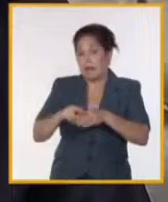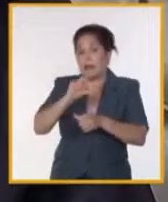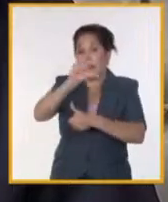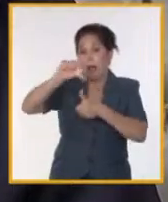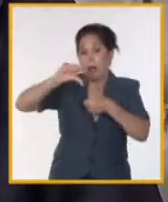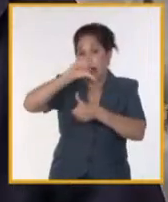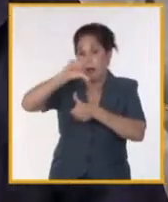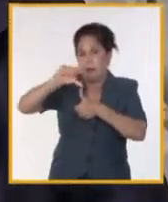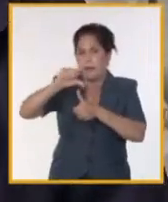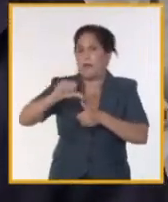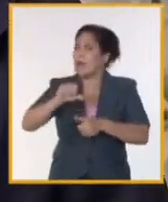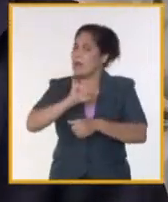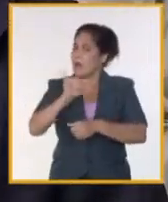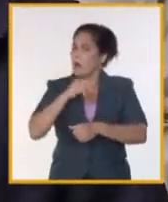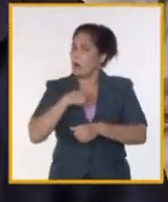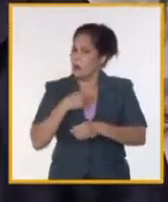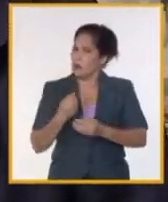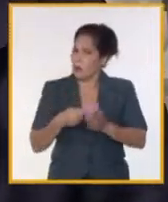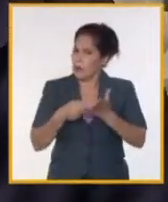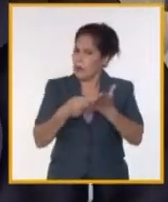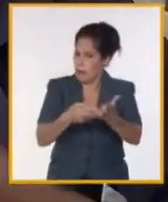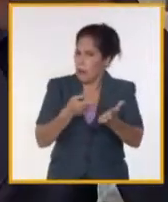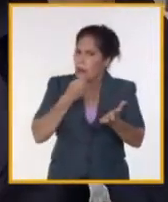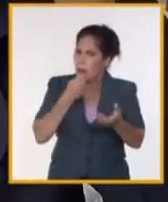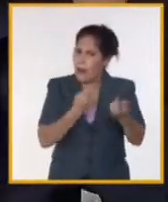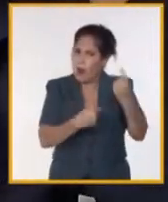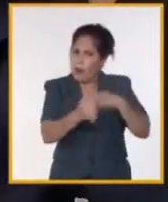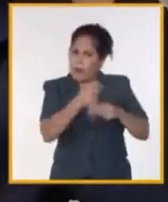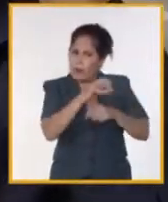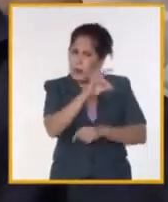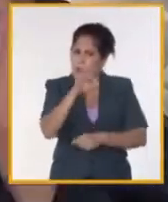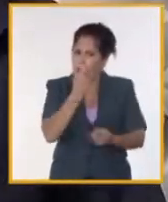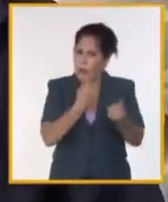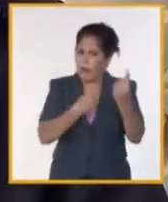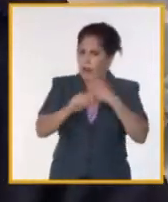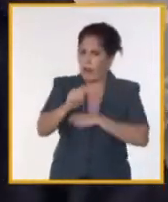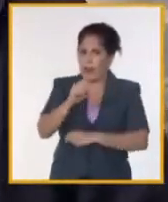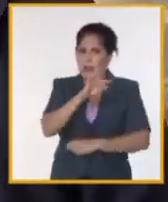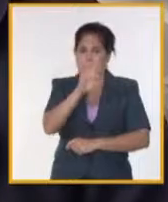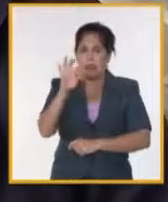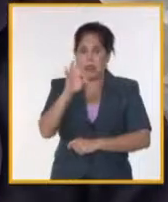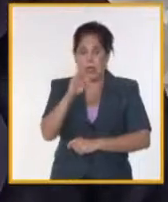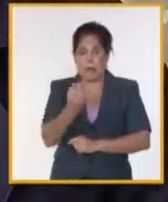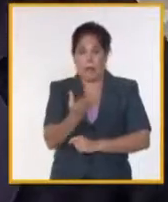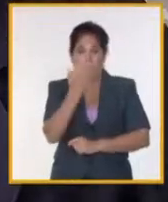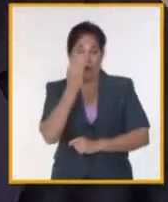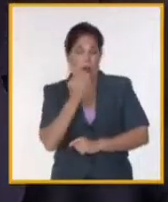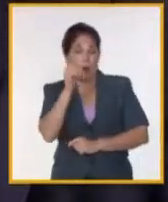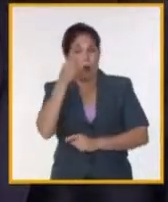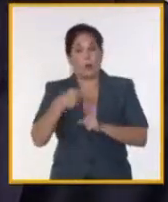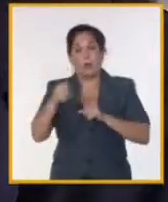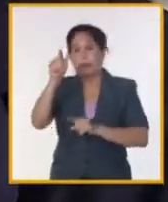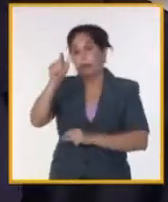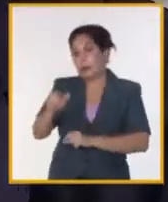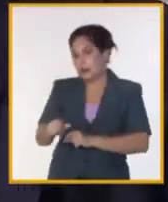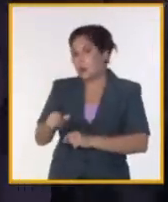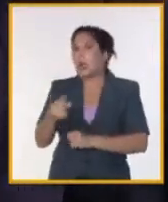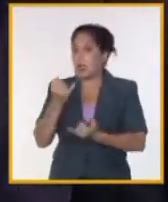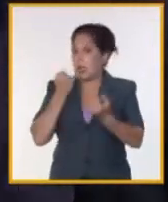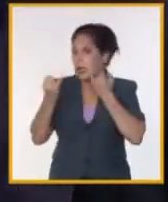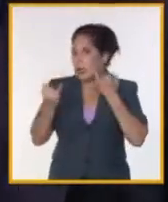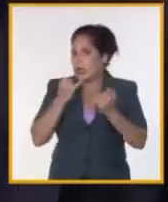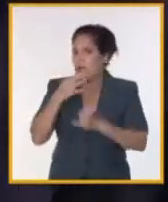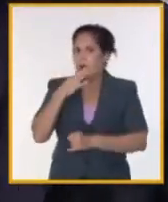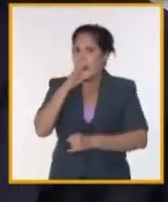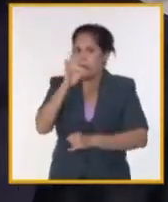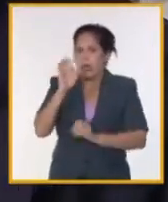Latinoamérica y le presentábamos la posibilidad que teníamos nosotros como salina de exportar sal. Él nos hablaba de un cliente interesado en una sal con la